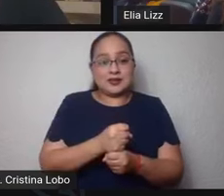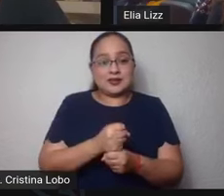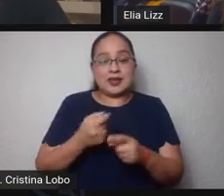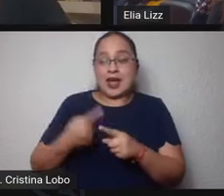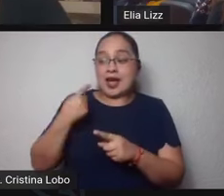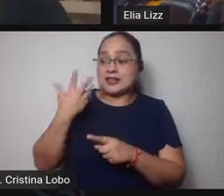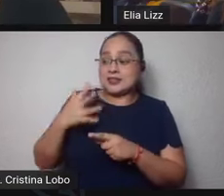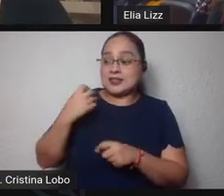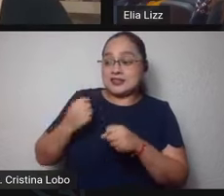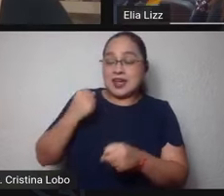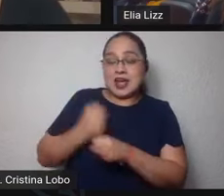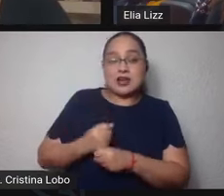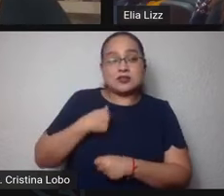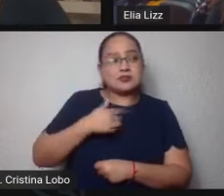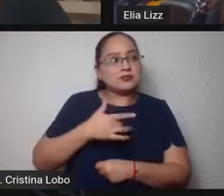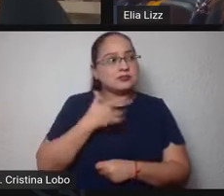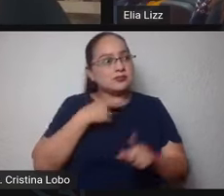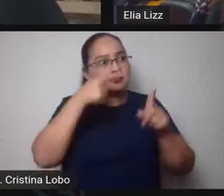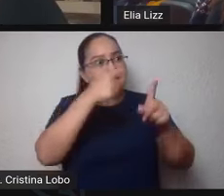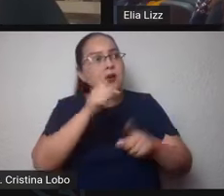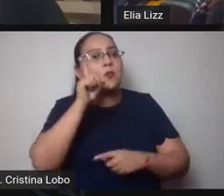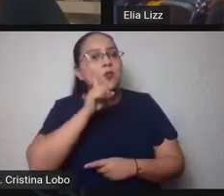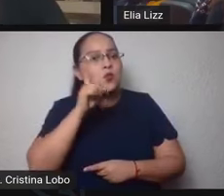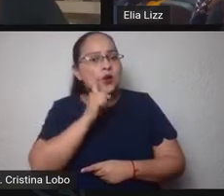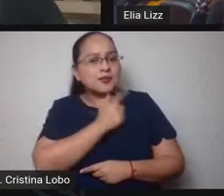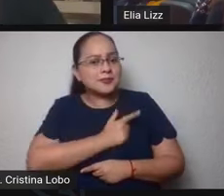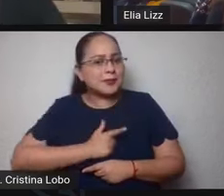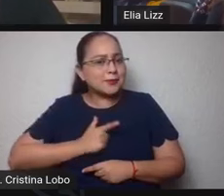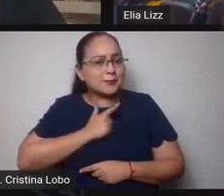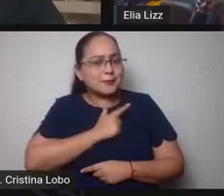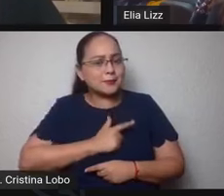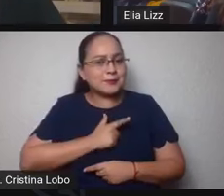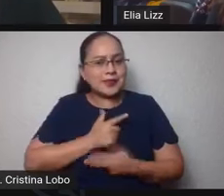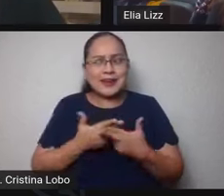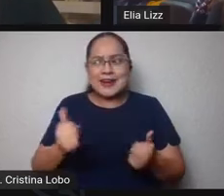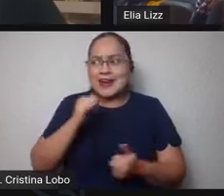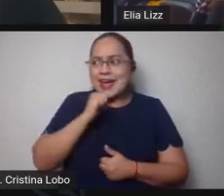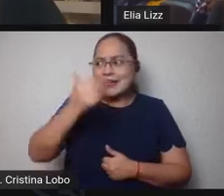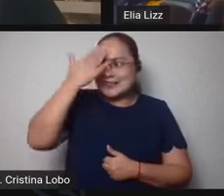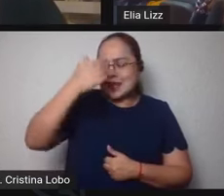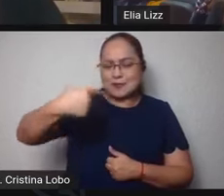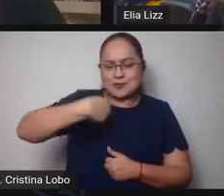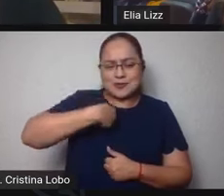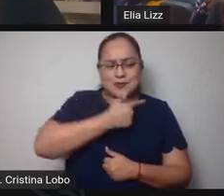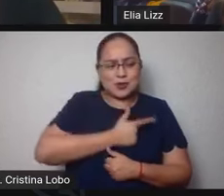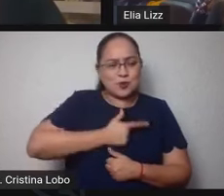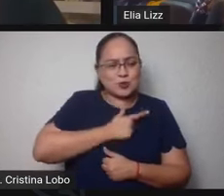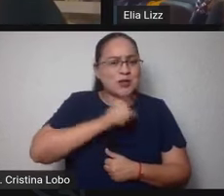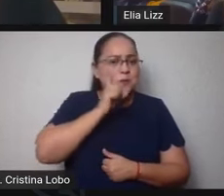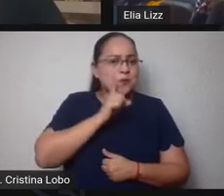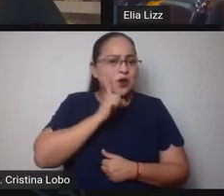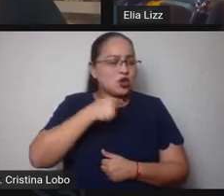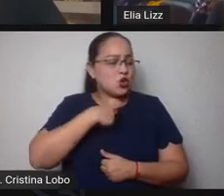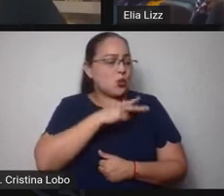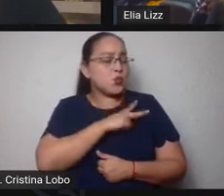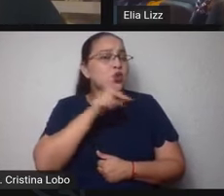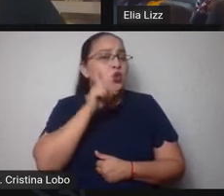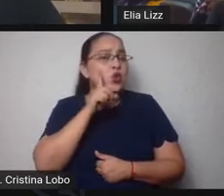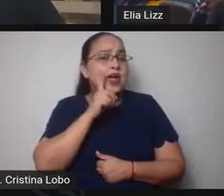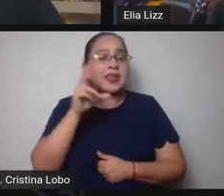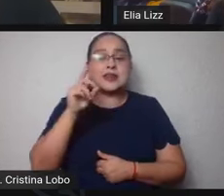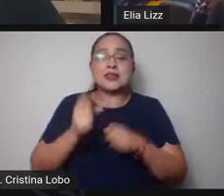di cuenta que me gustan las mujeres. Nadie lo sabe. Fíjate qué tremendo. Yo soy viuda desde hace